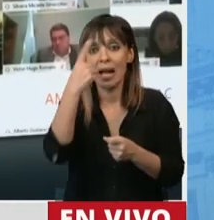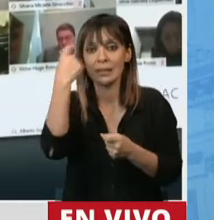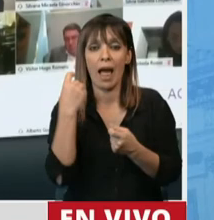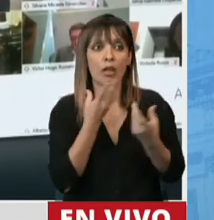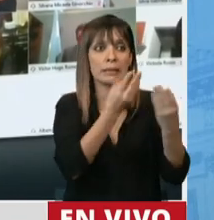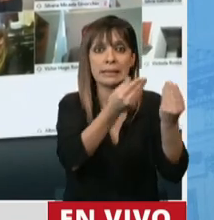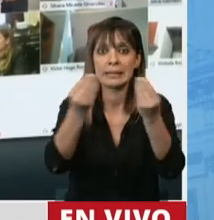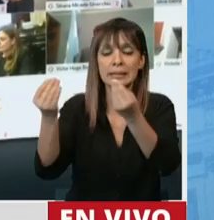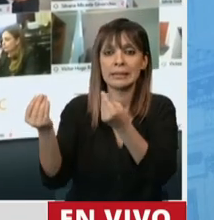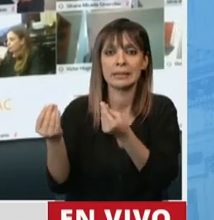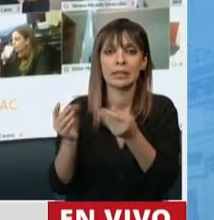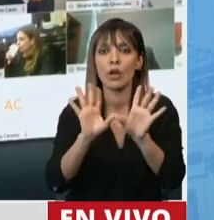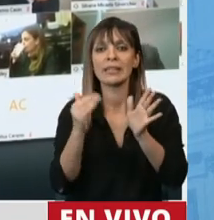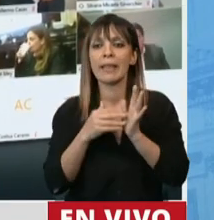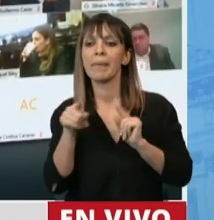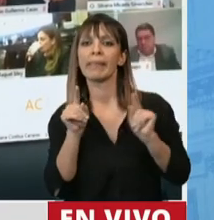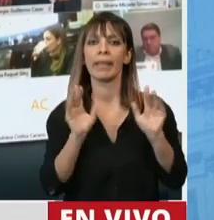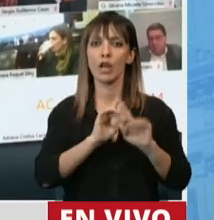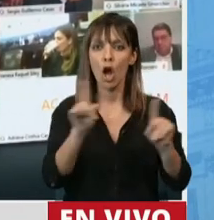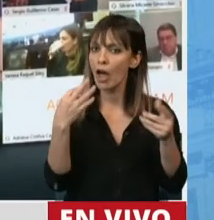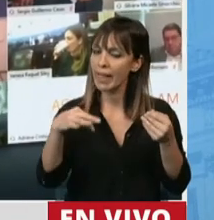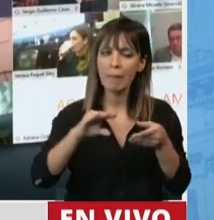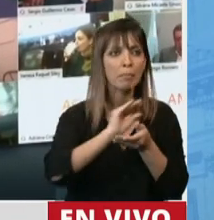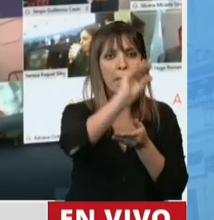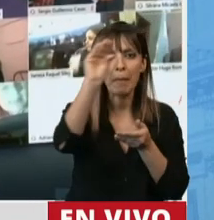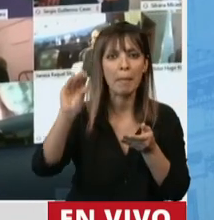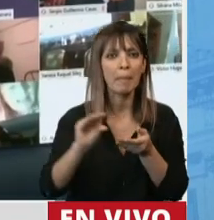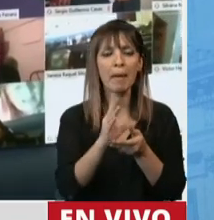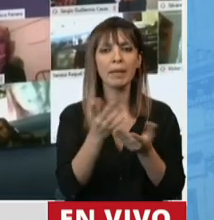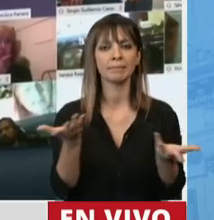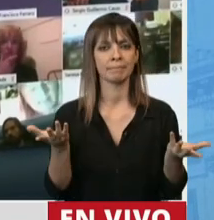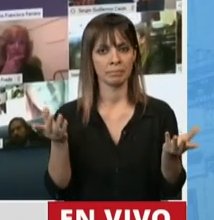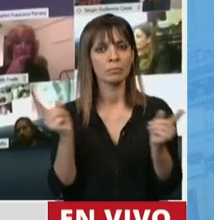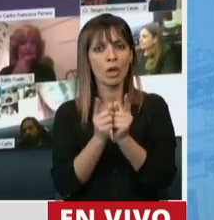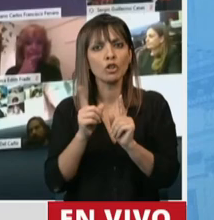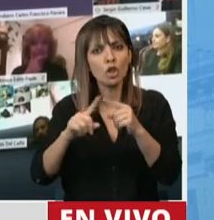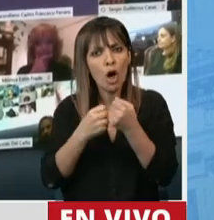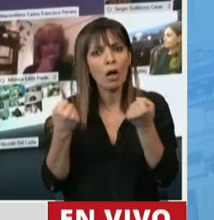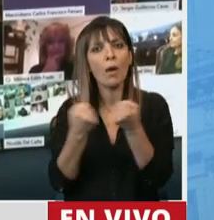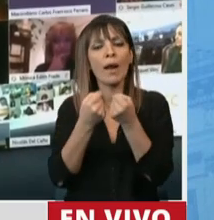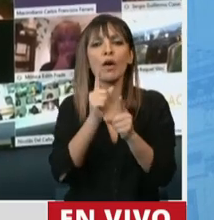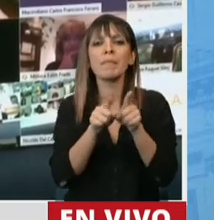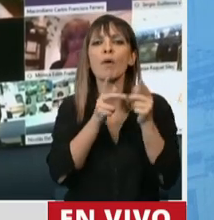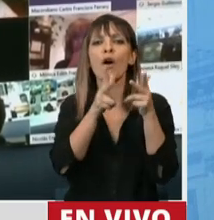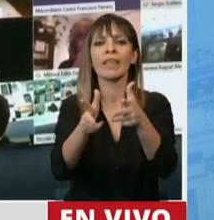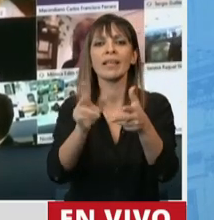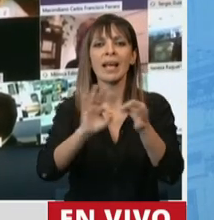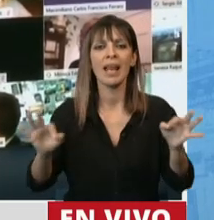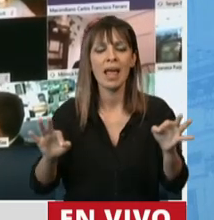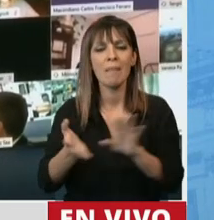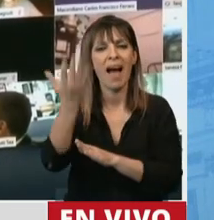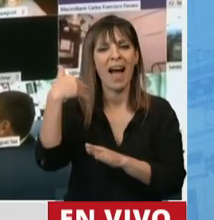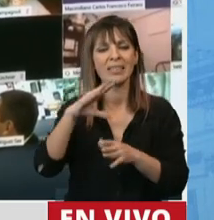que no puede ser arbitrario y discrecional. En definitiva, señor presidente, yo coincido con ese lema que usted lanzó desde la Cámara de